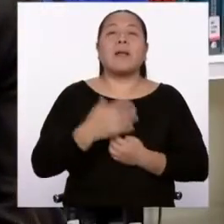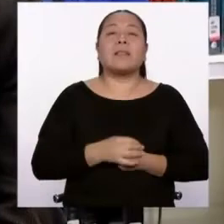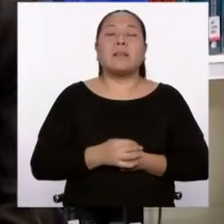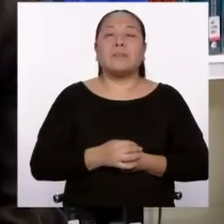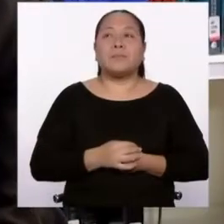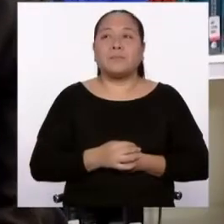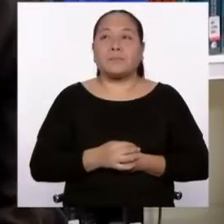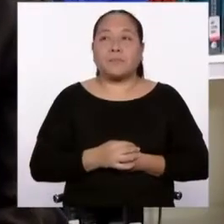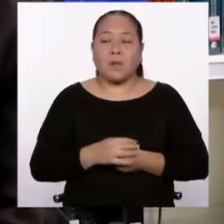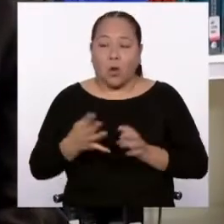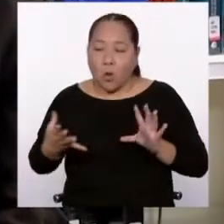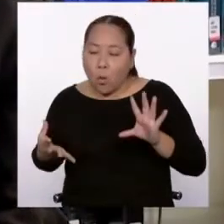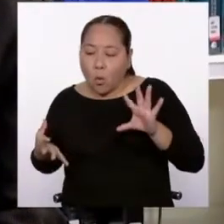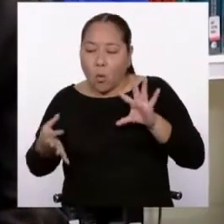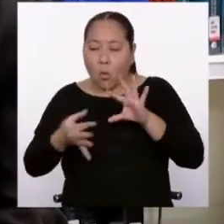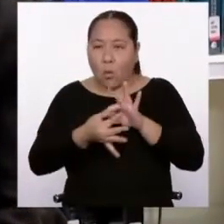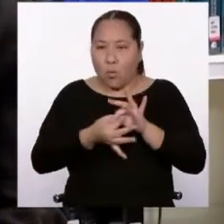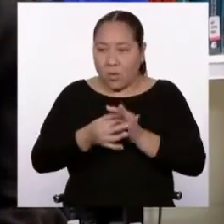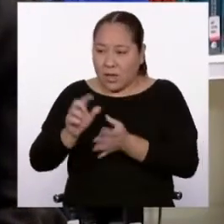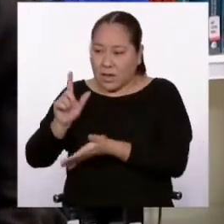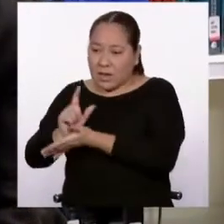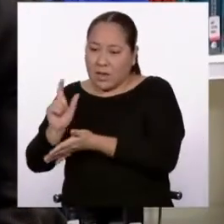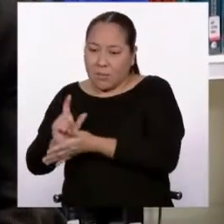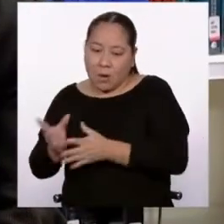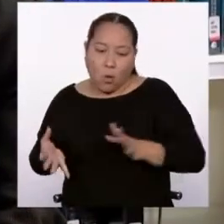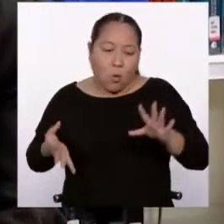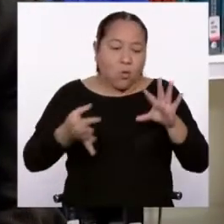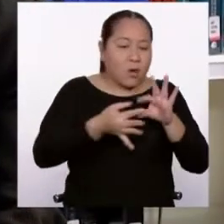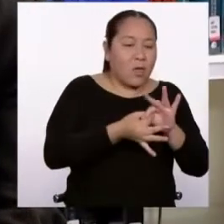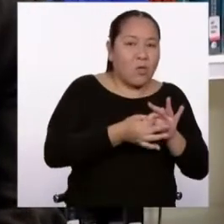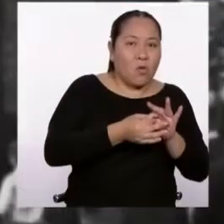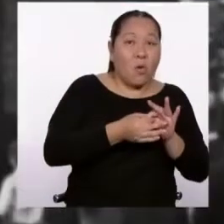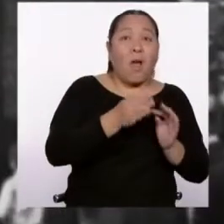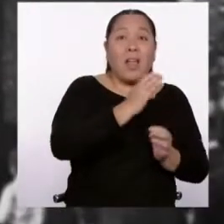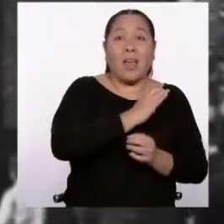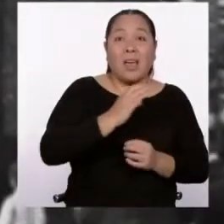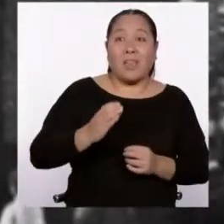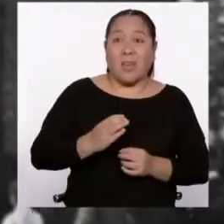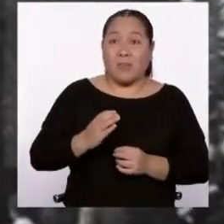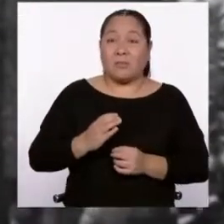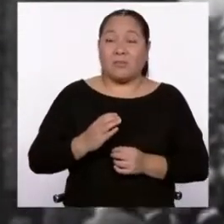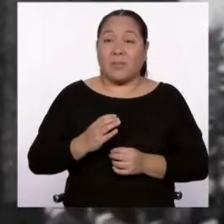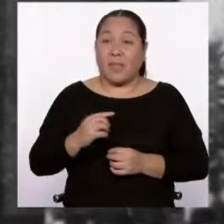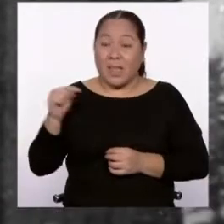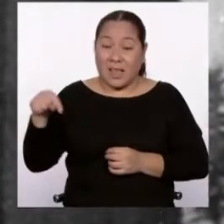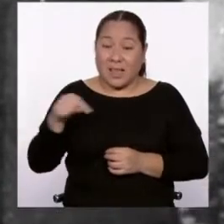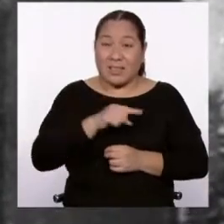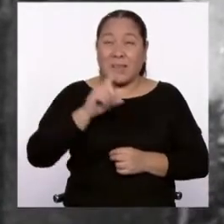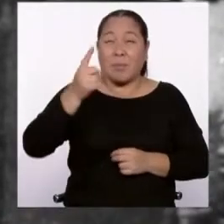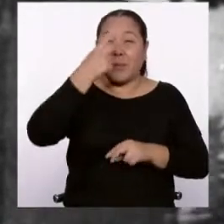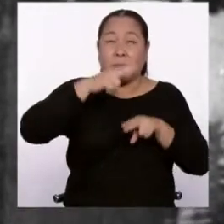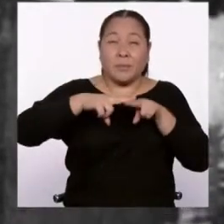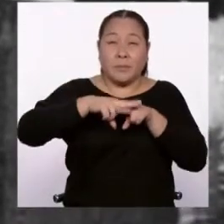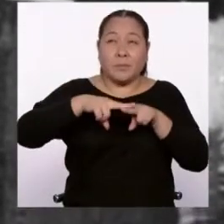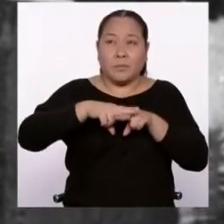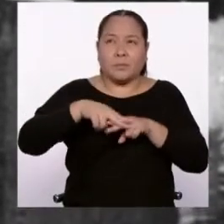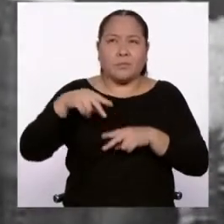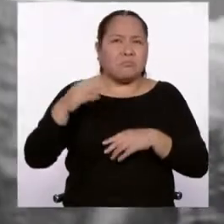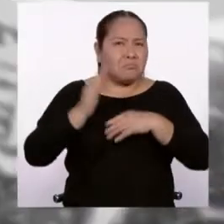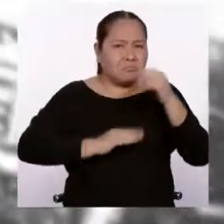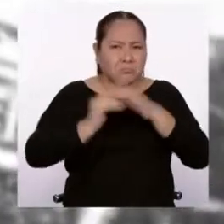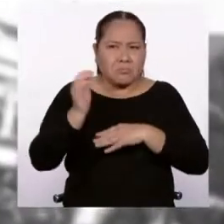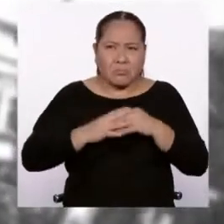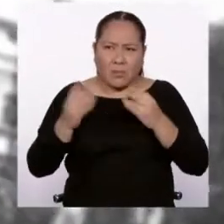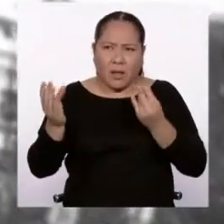unen a Lima con el mar, ¿no? Entonces el primero es el ferrocarril Lima-Callao, que se hizo fácilmente,